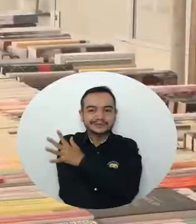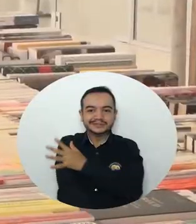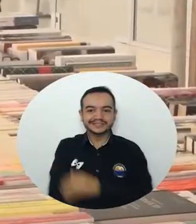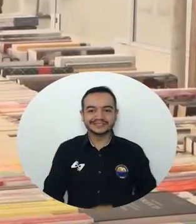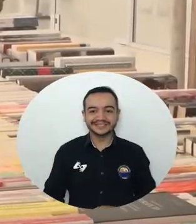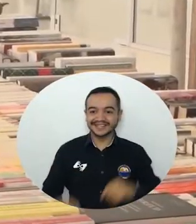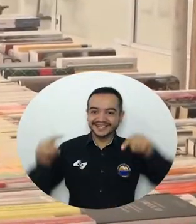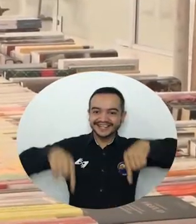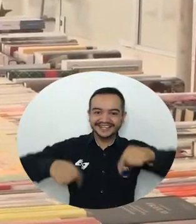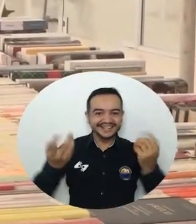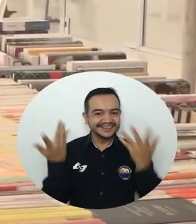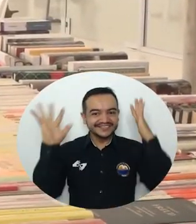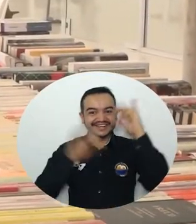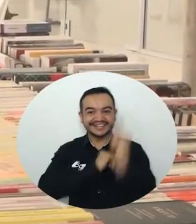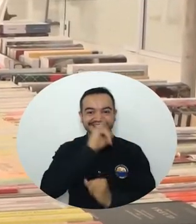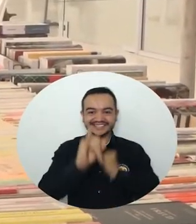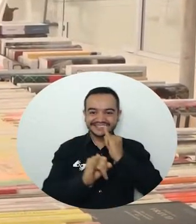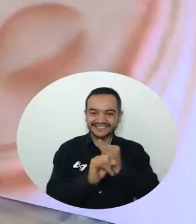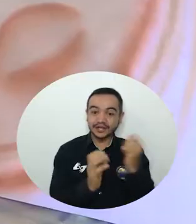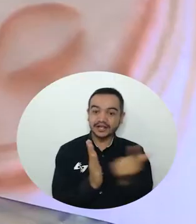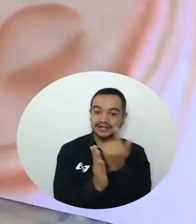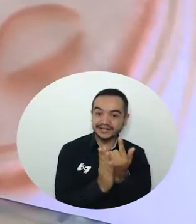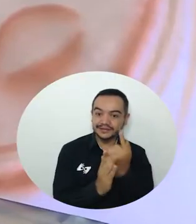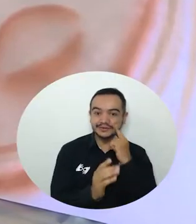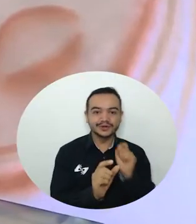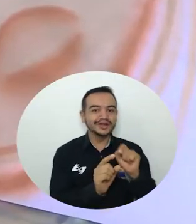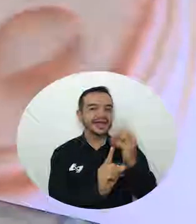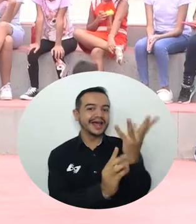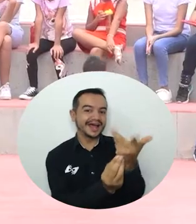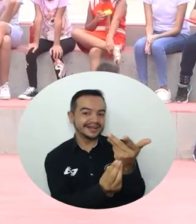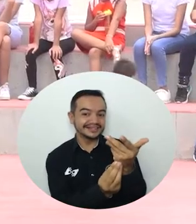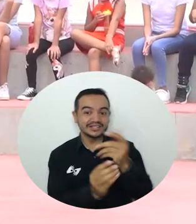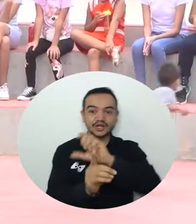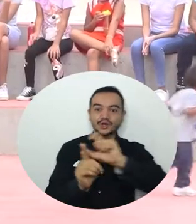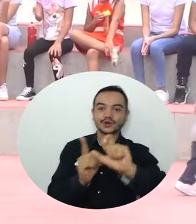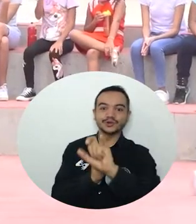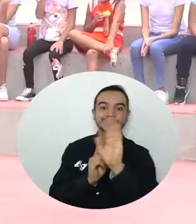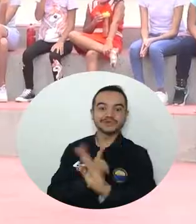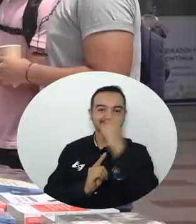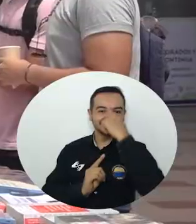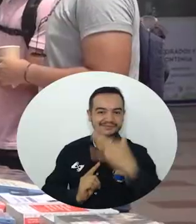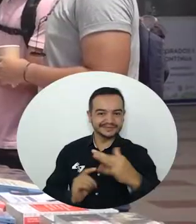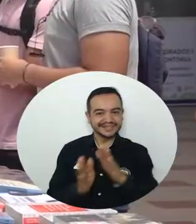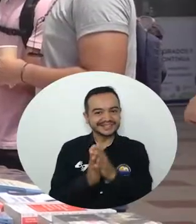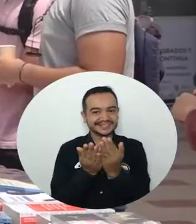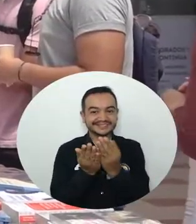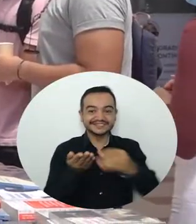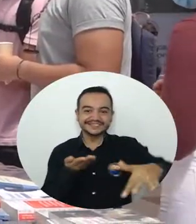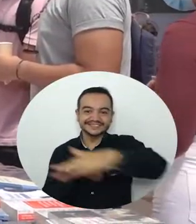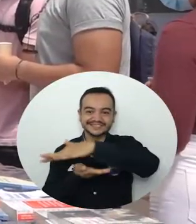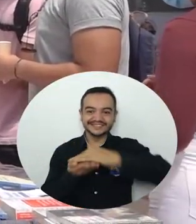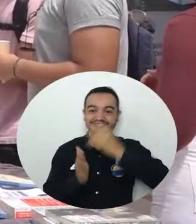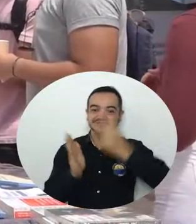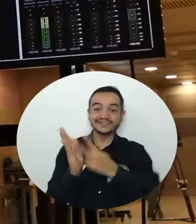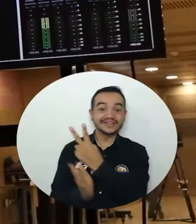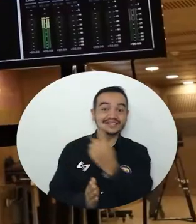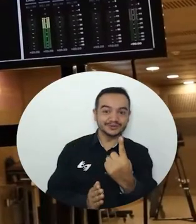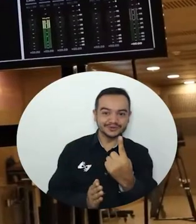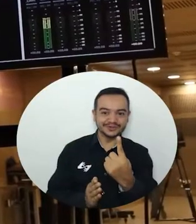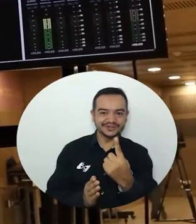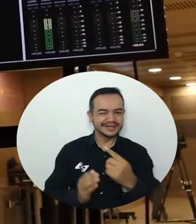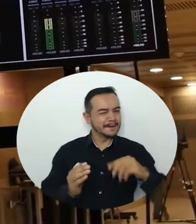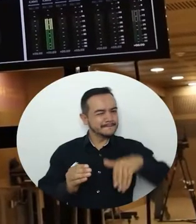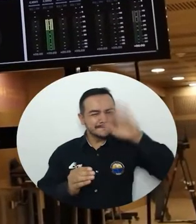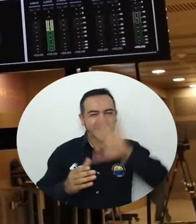Esta es la Feria Internacional del Libro, las Artes y la Cultura de Santa Marta, Filsmar 2021, aún